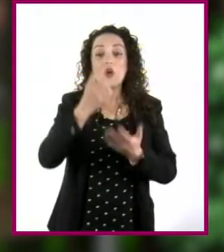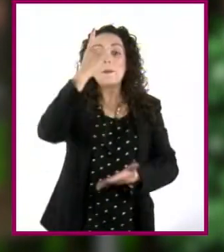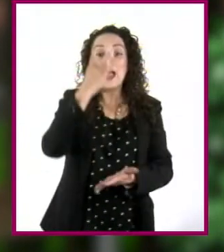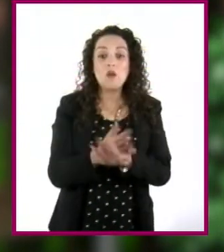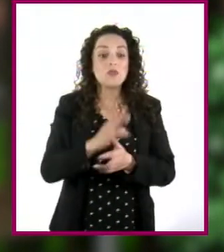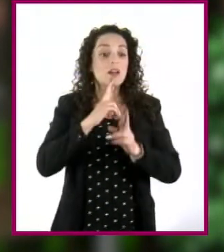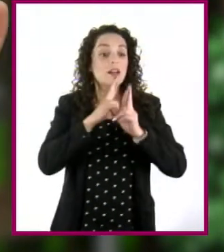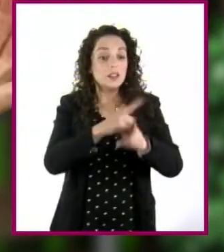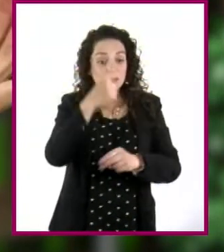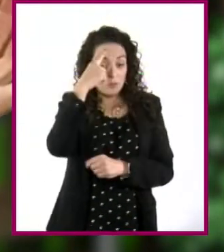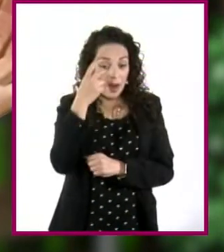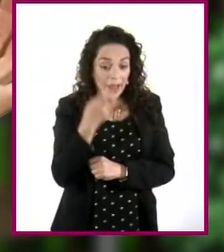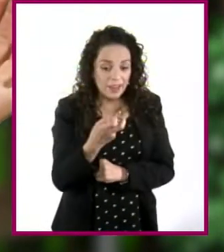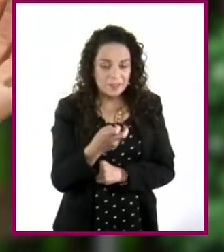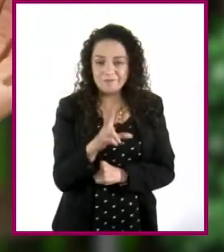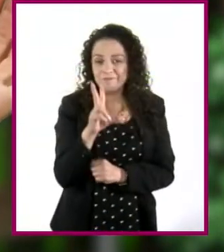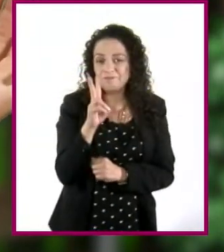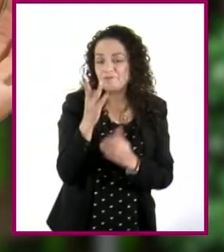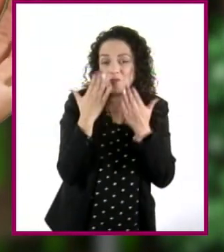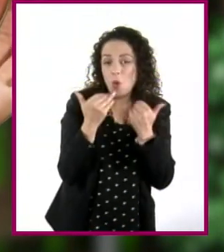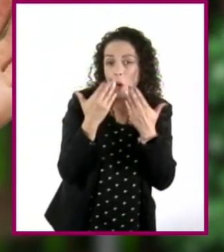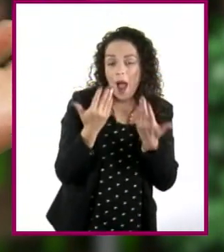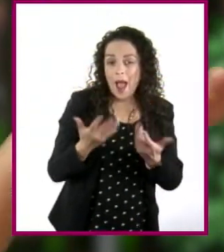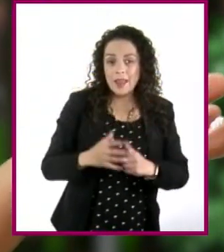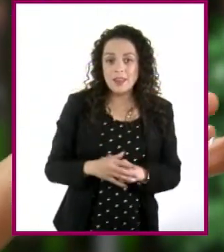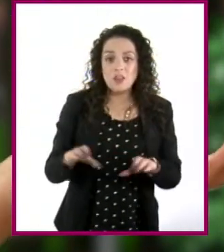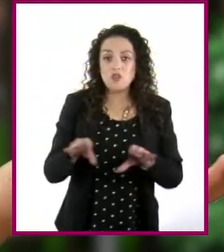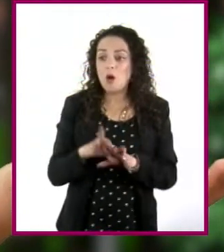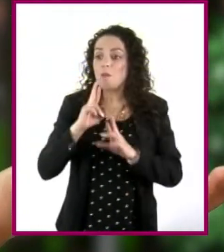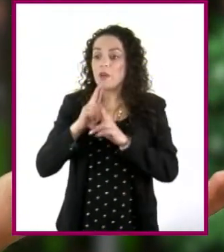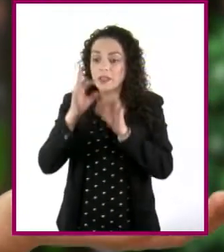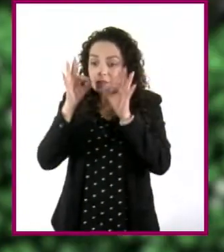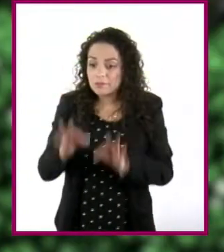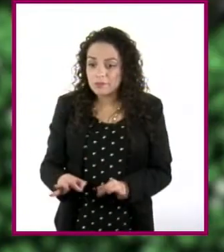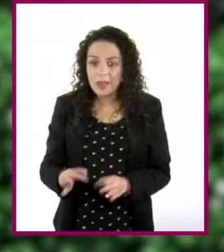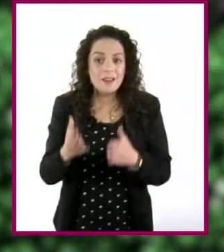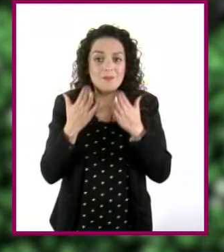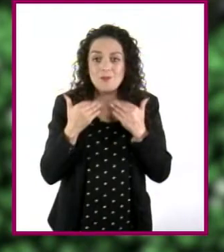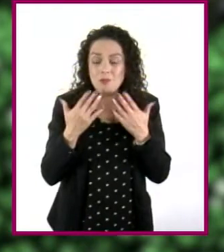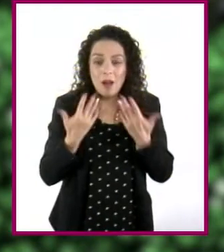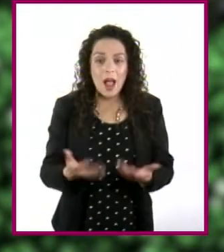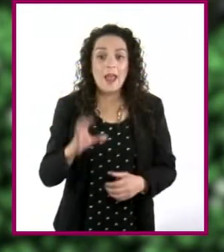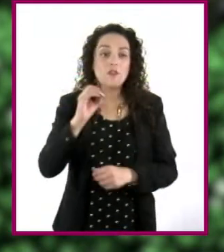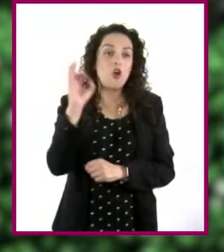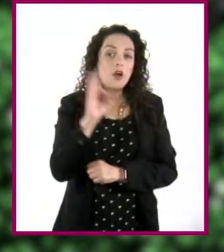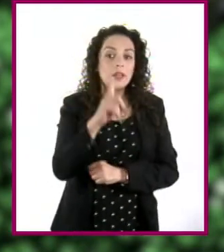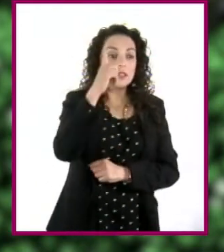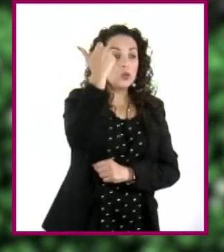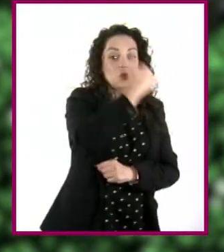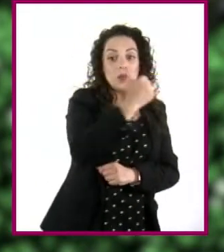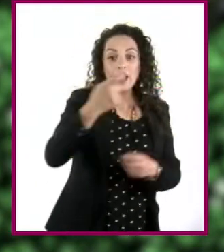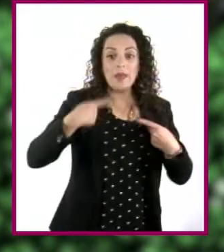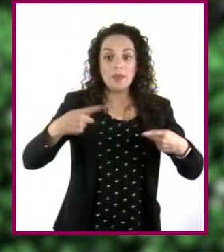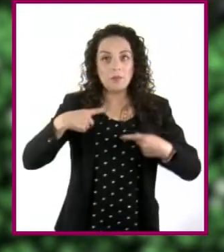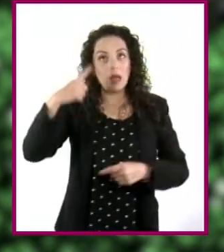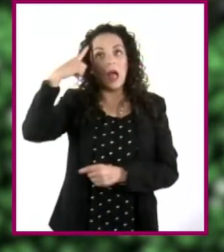respuesta. Tal vez nadie ha encontrado la respuesta correcta, o tal vez se trate de que cada quien encuentre la